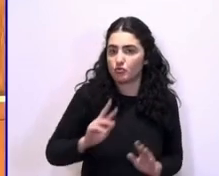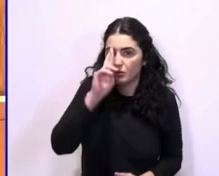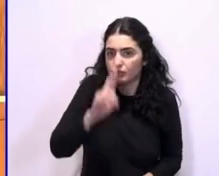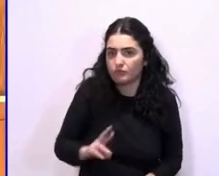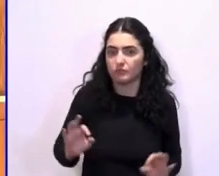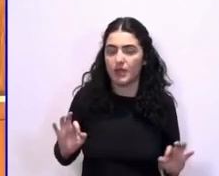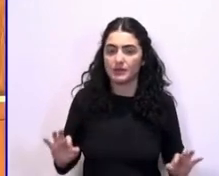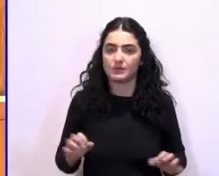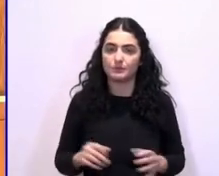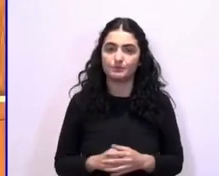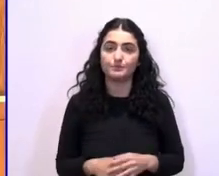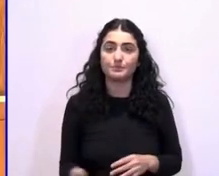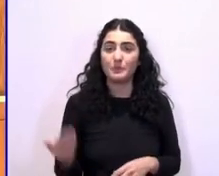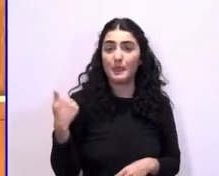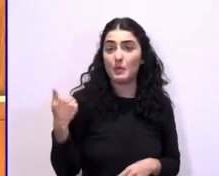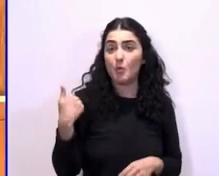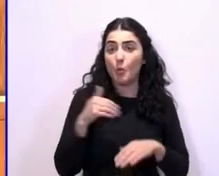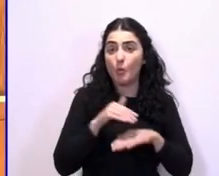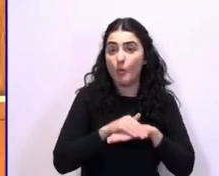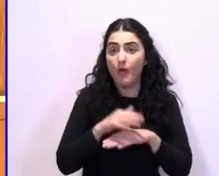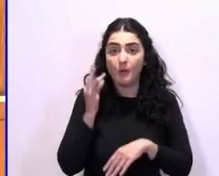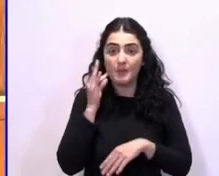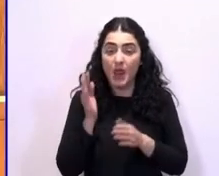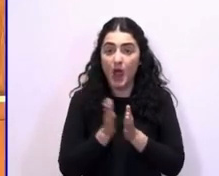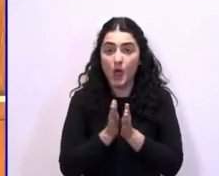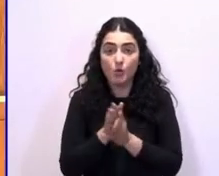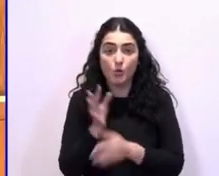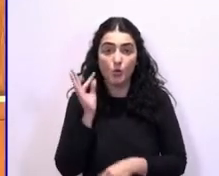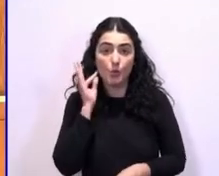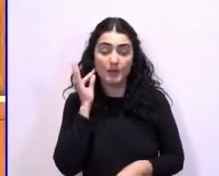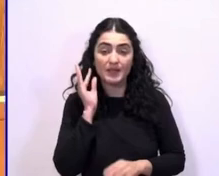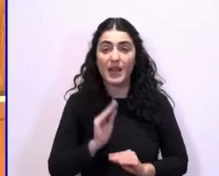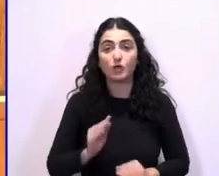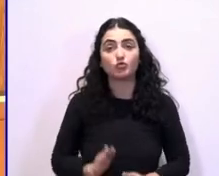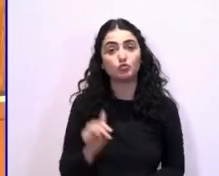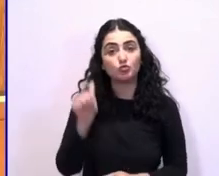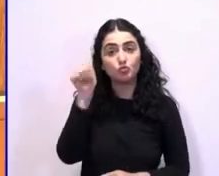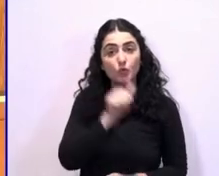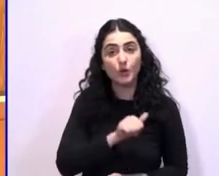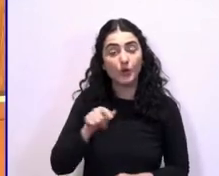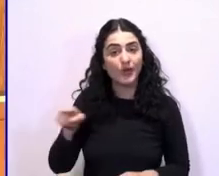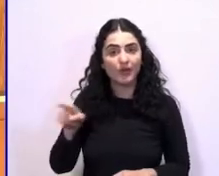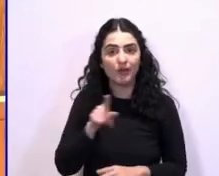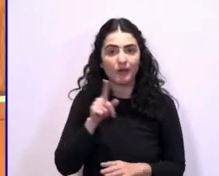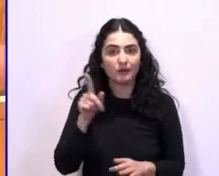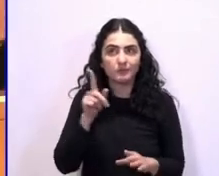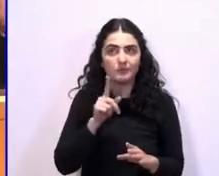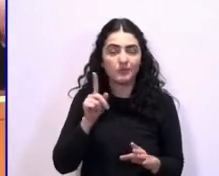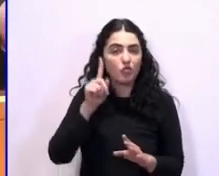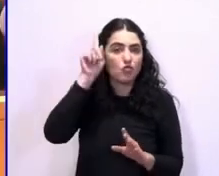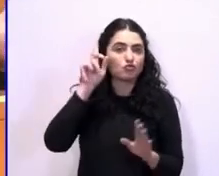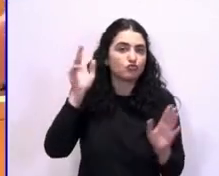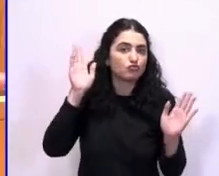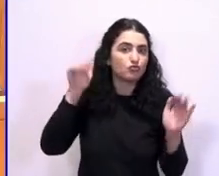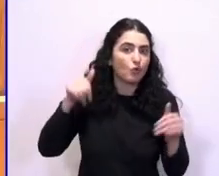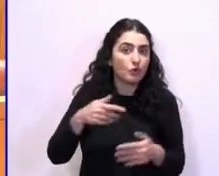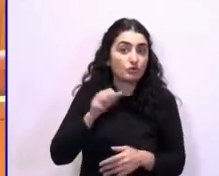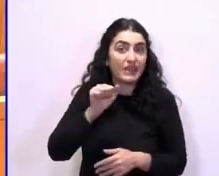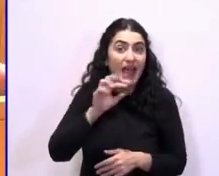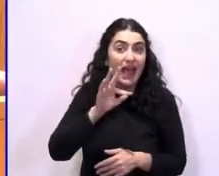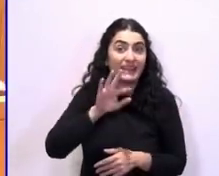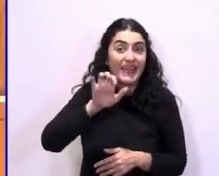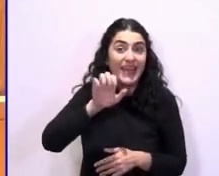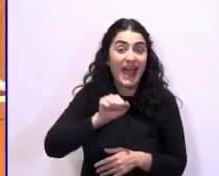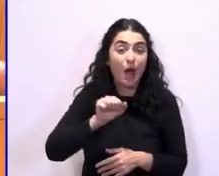una amiga, con una compañera que llevaba a su hijo, que ella es atea o agnóstica, no sé muy bien, que no